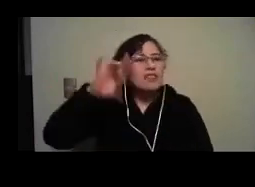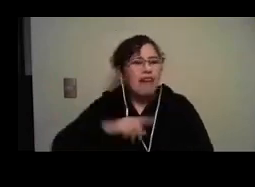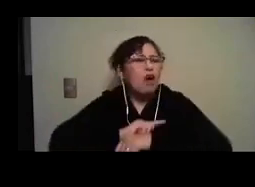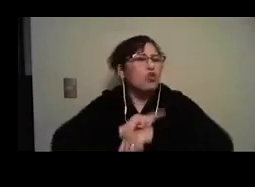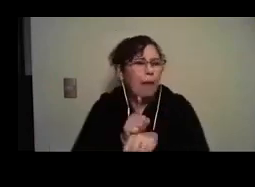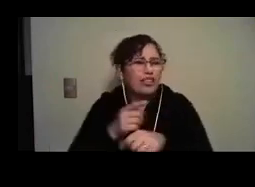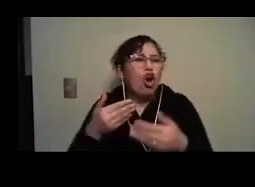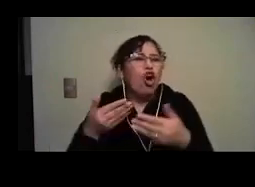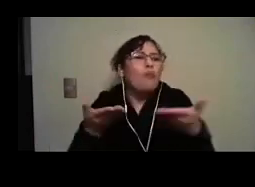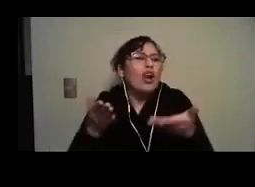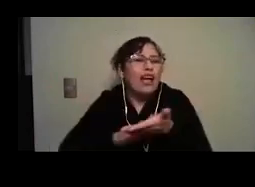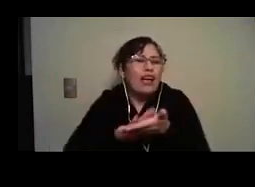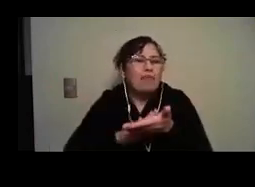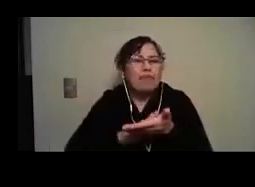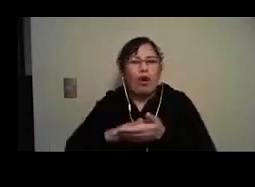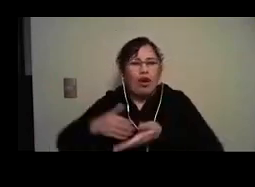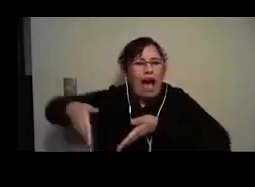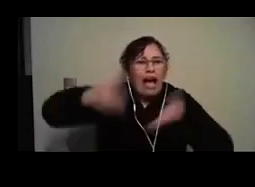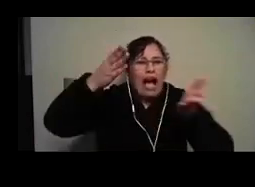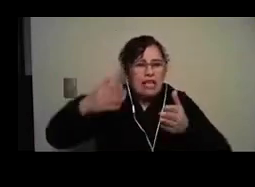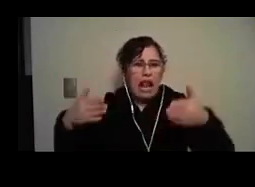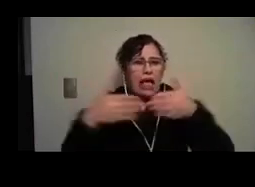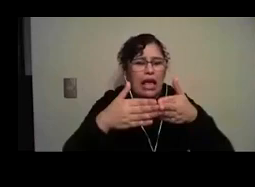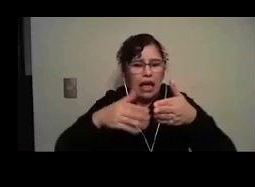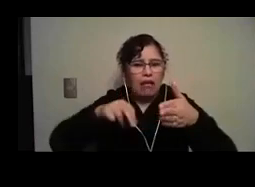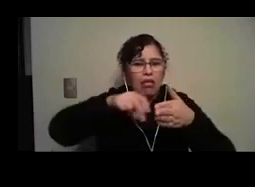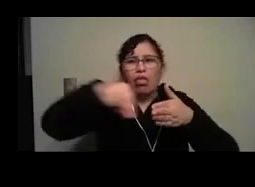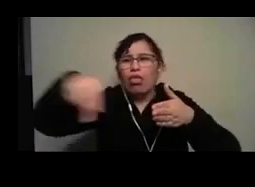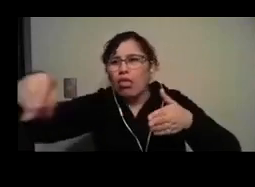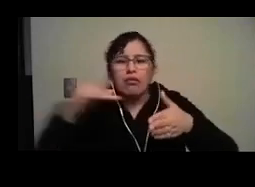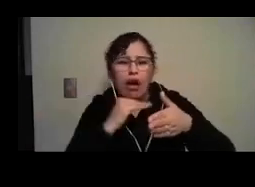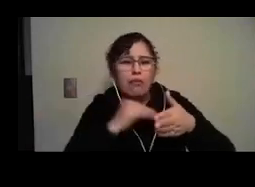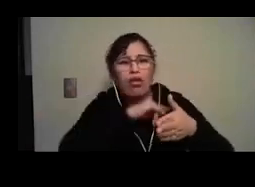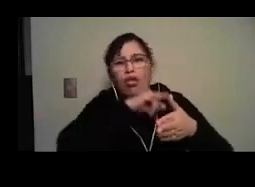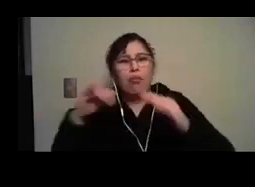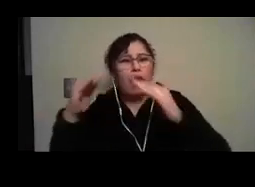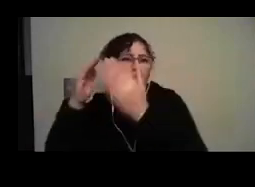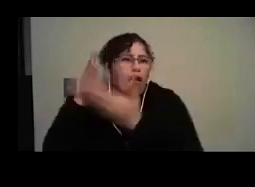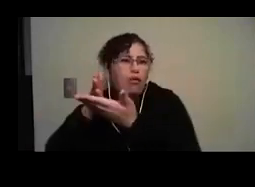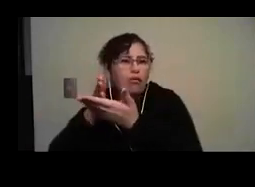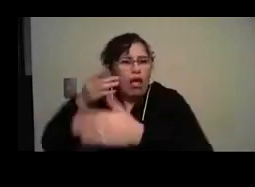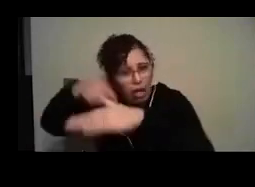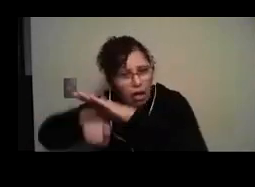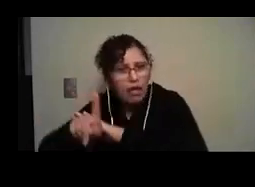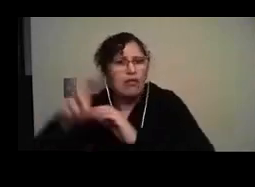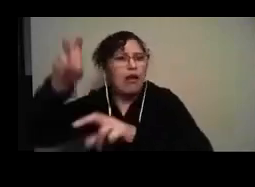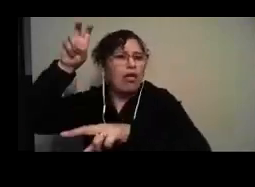dónde, si hay que un semáforo hay que esperar, ya llega al colegio, busca su silla y se sienta, que es un acto casi rutinario,